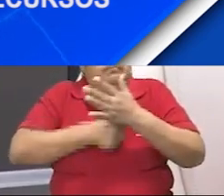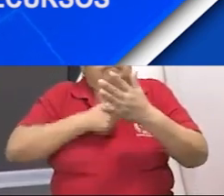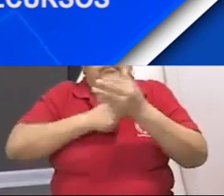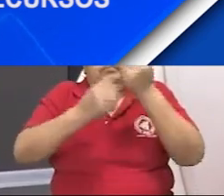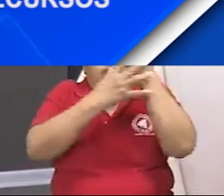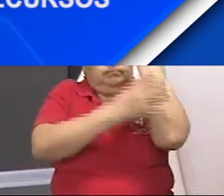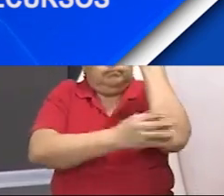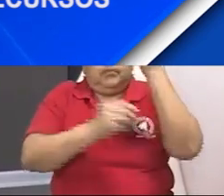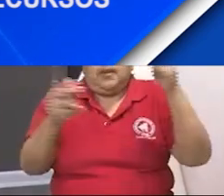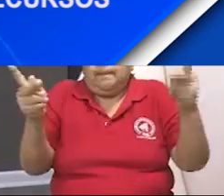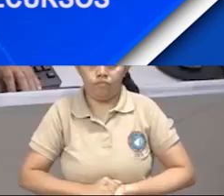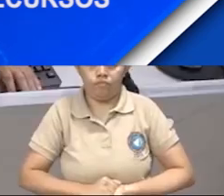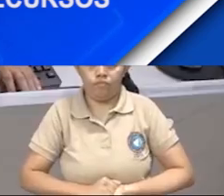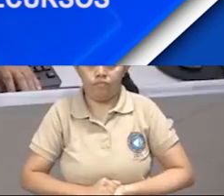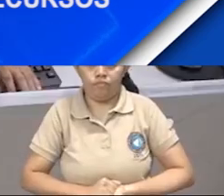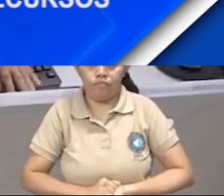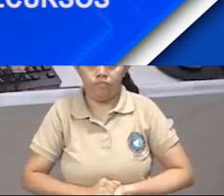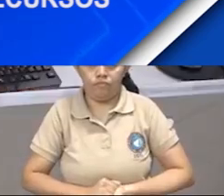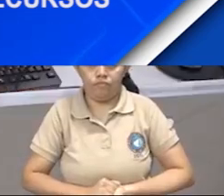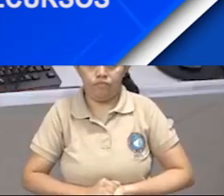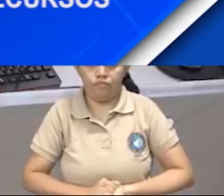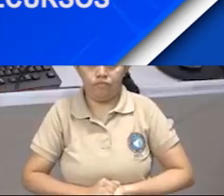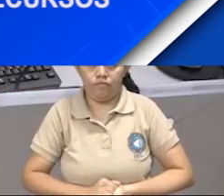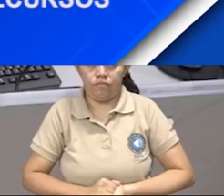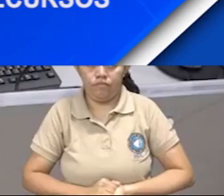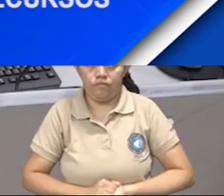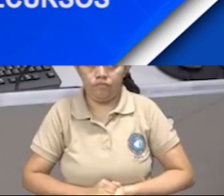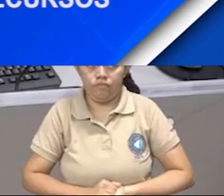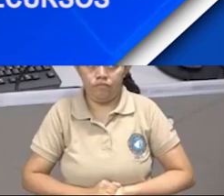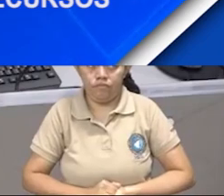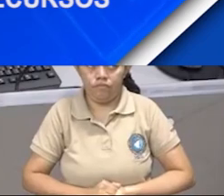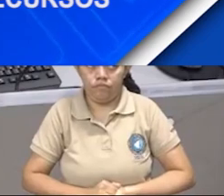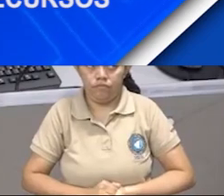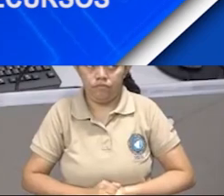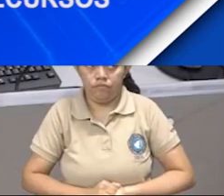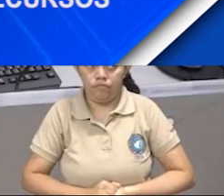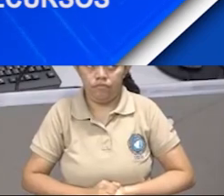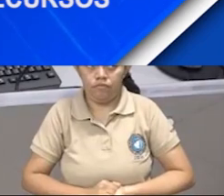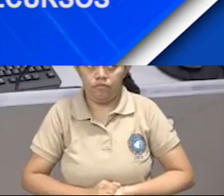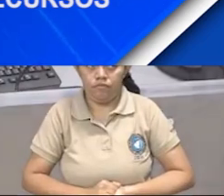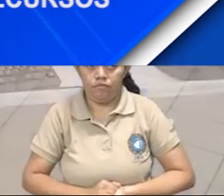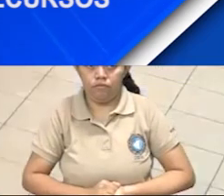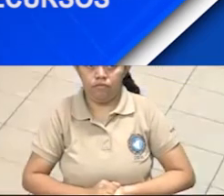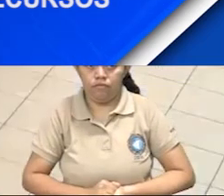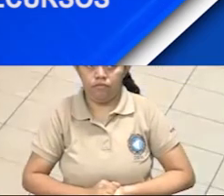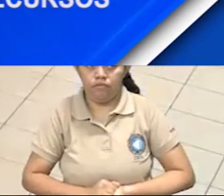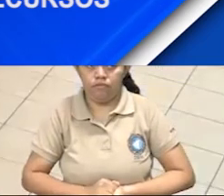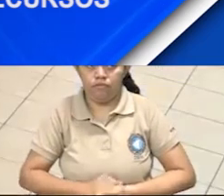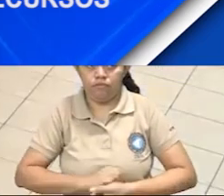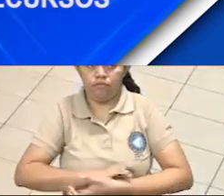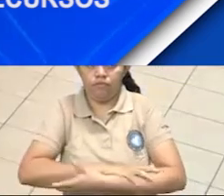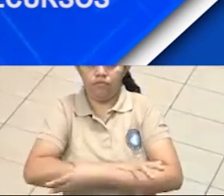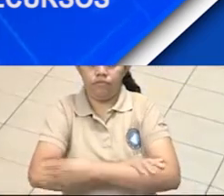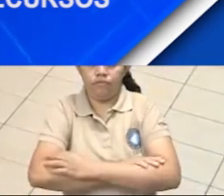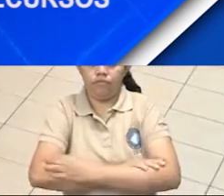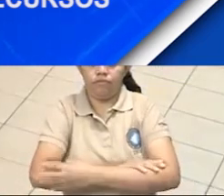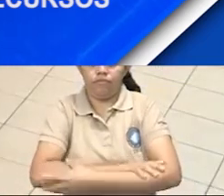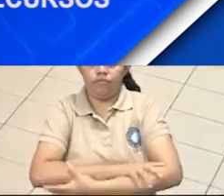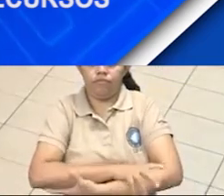y la pobreza extrema. Se estima que Nicaragua ha obtenido más de 1.500 millones de dólares del